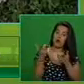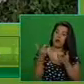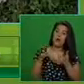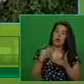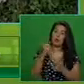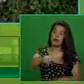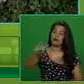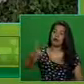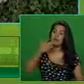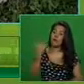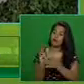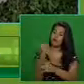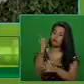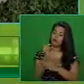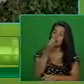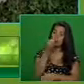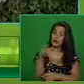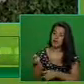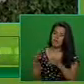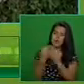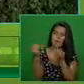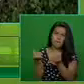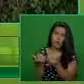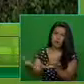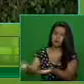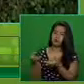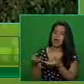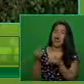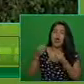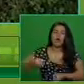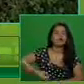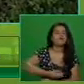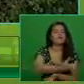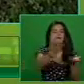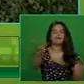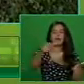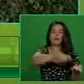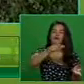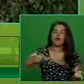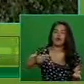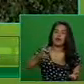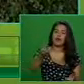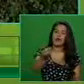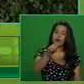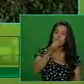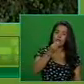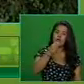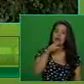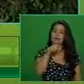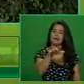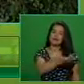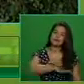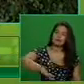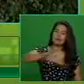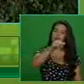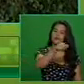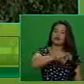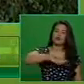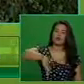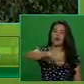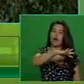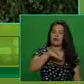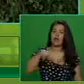producen estos campesinos, estos productores familiares, llegue a la mesa de los consumidores finales en condiciones